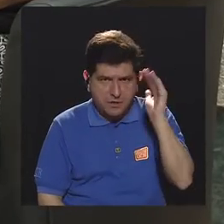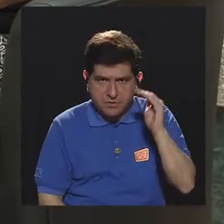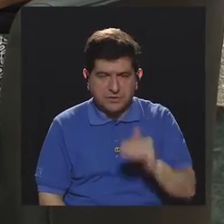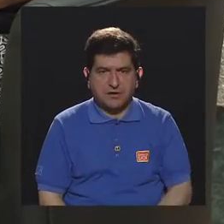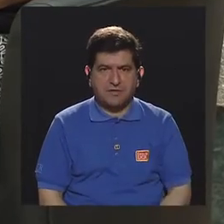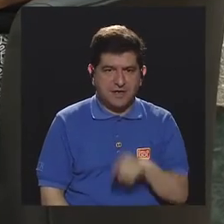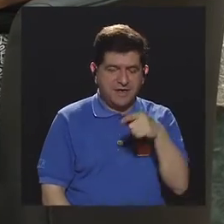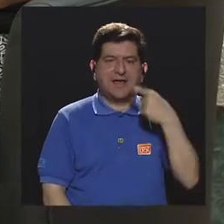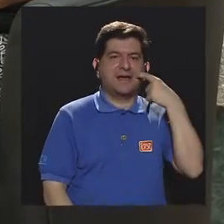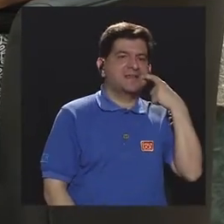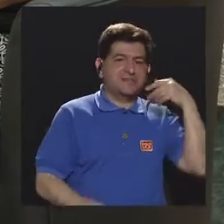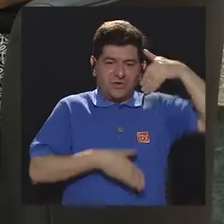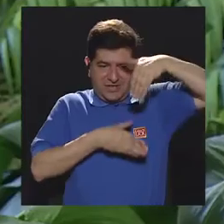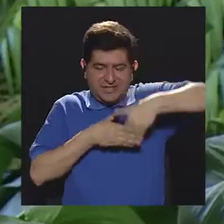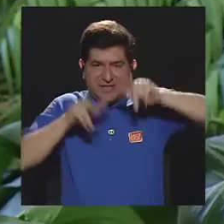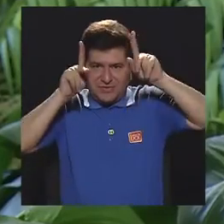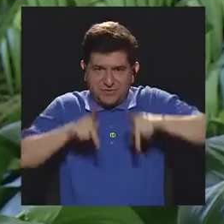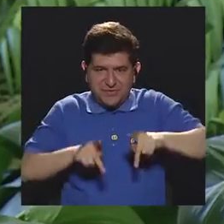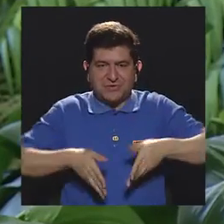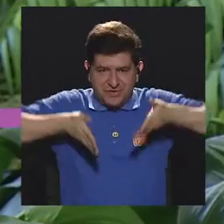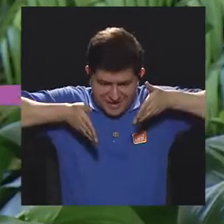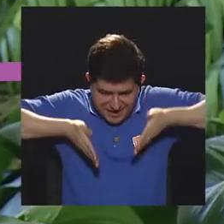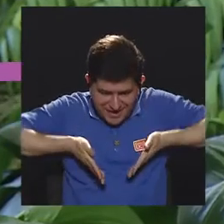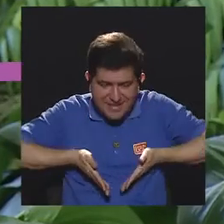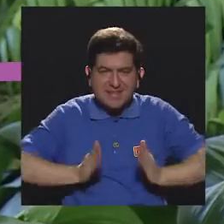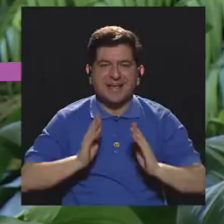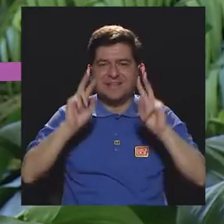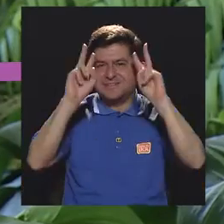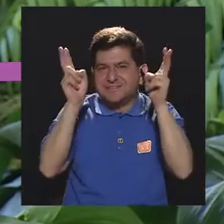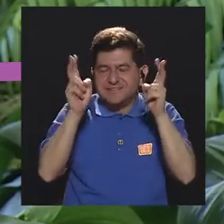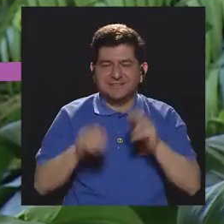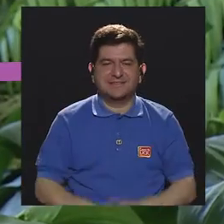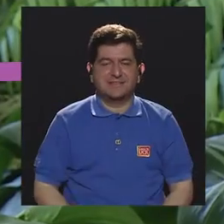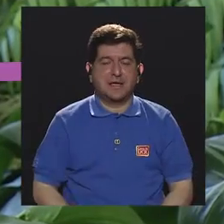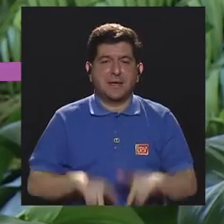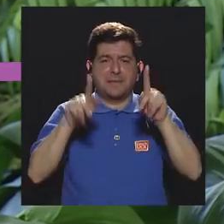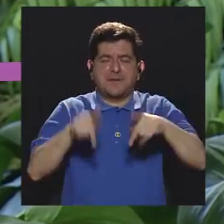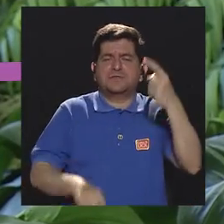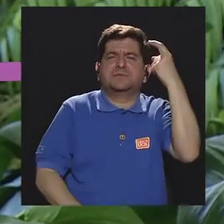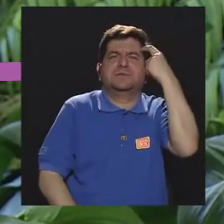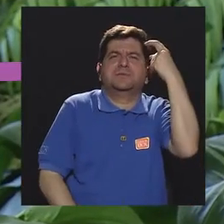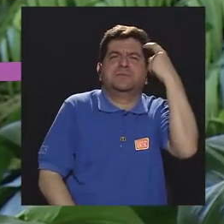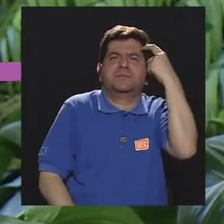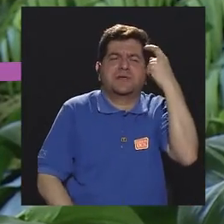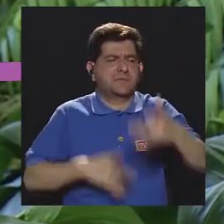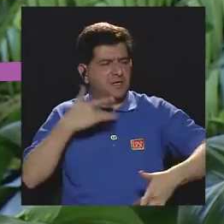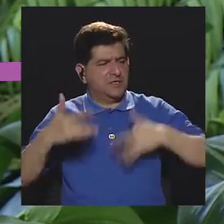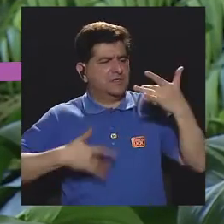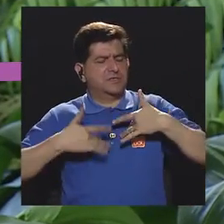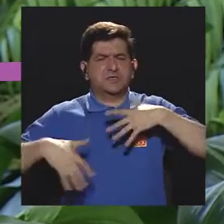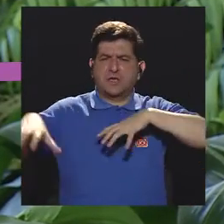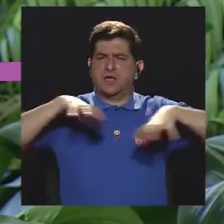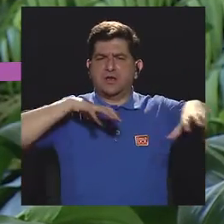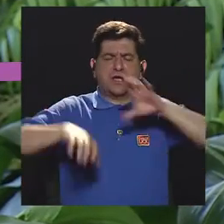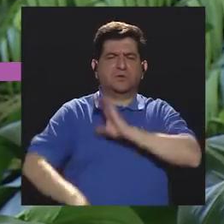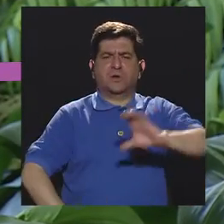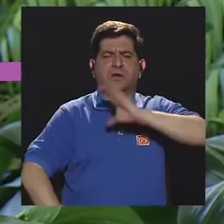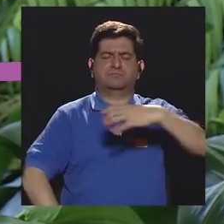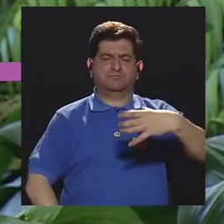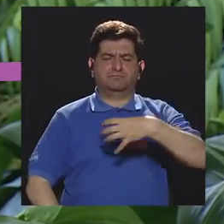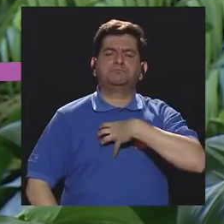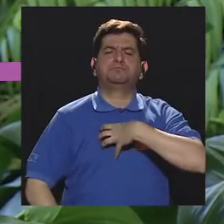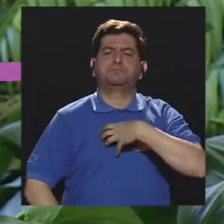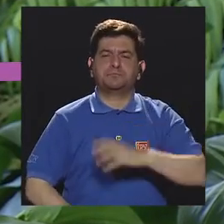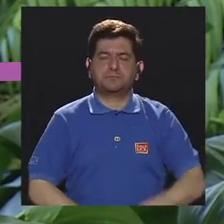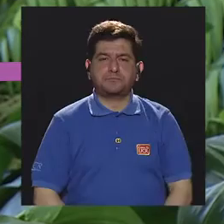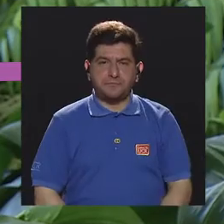adicción está dentro de la persona, nace adentro de la persona en formas de pensar, inclusive sentir y actuar muy